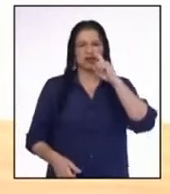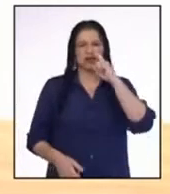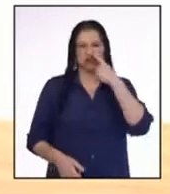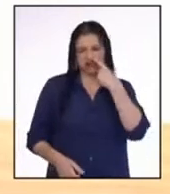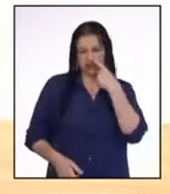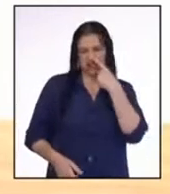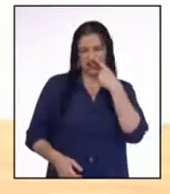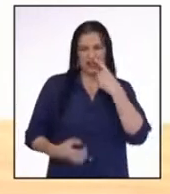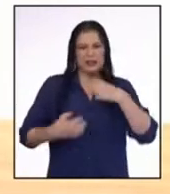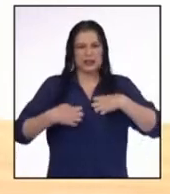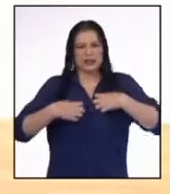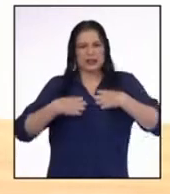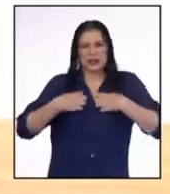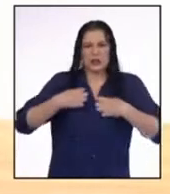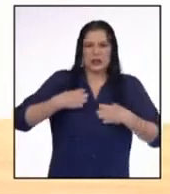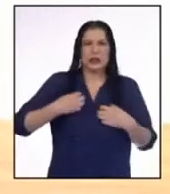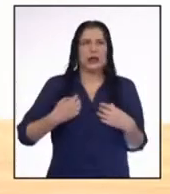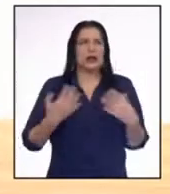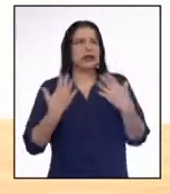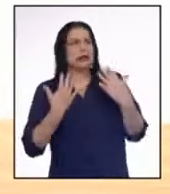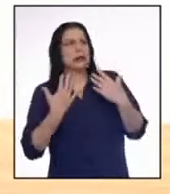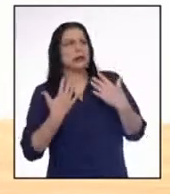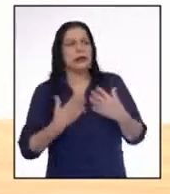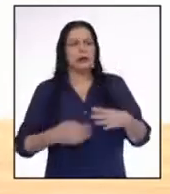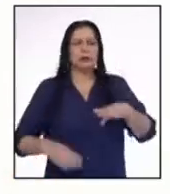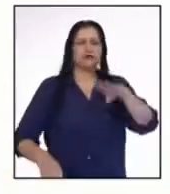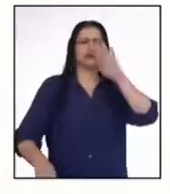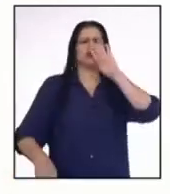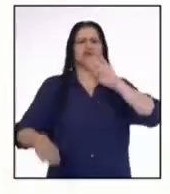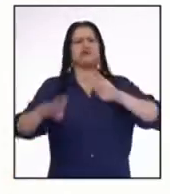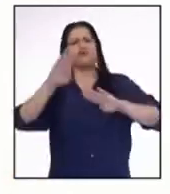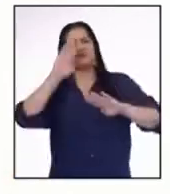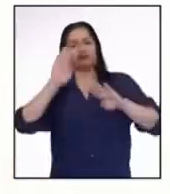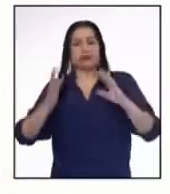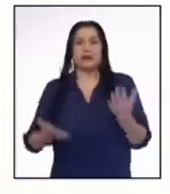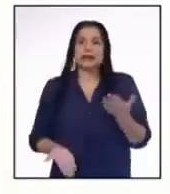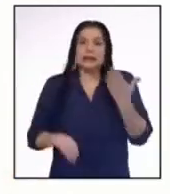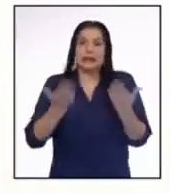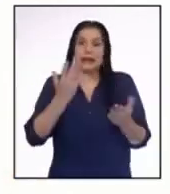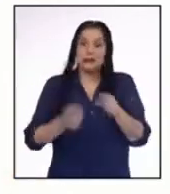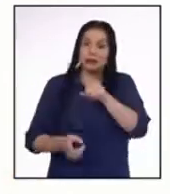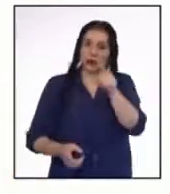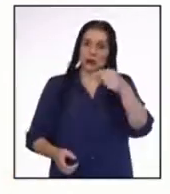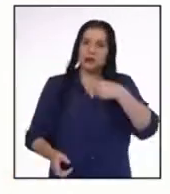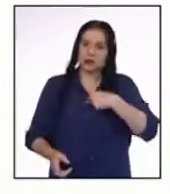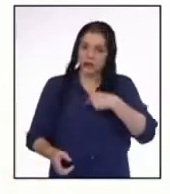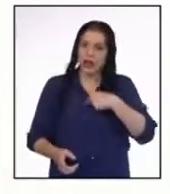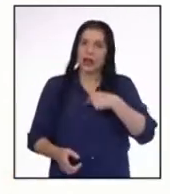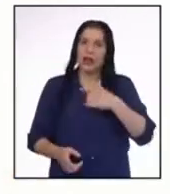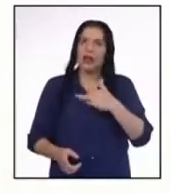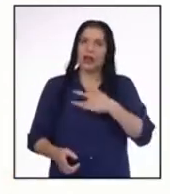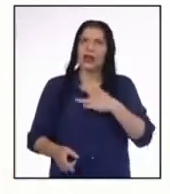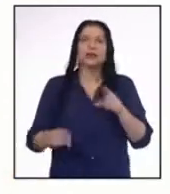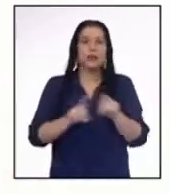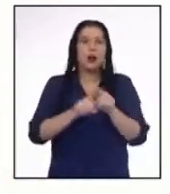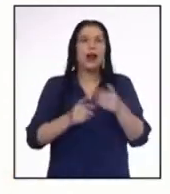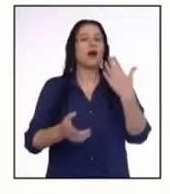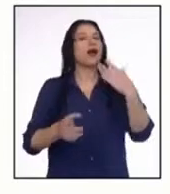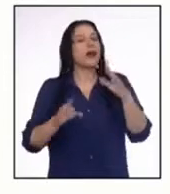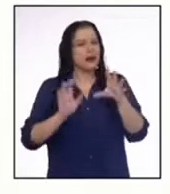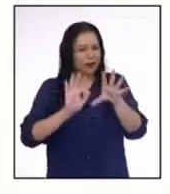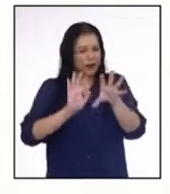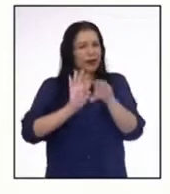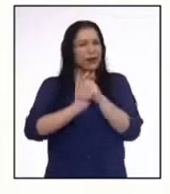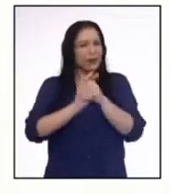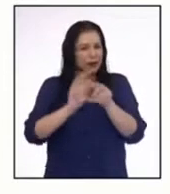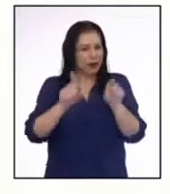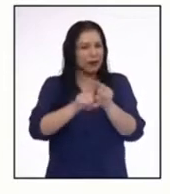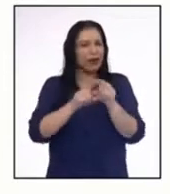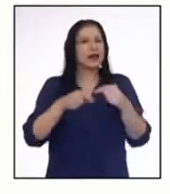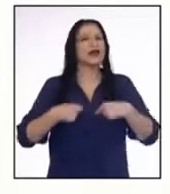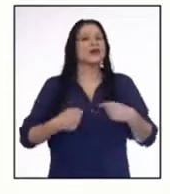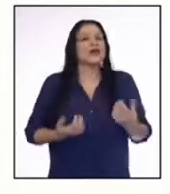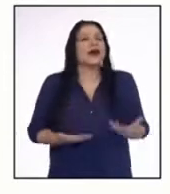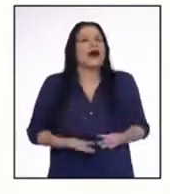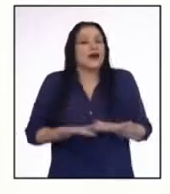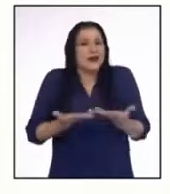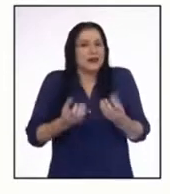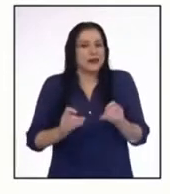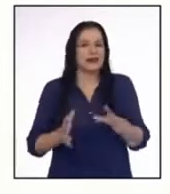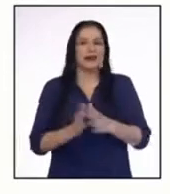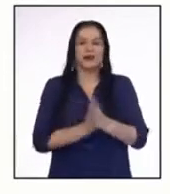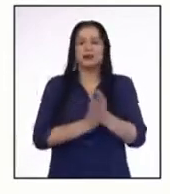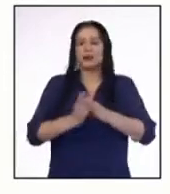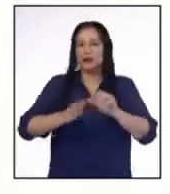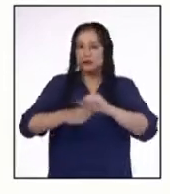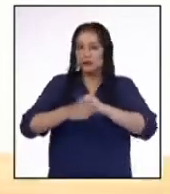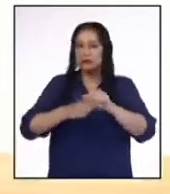aburrida, estresada, con miedo y frustrada. Si tú sientes o has sentido lo mismo, sígueme, que hoy voy a hacer una rutina